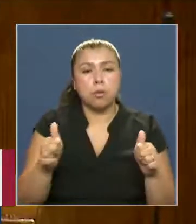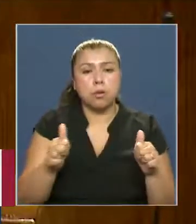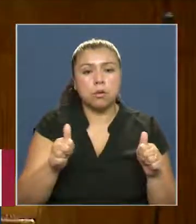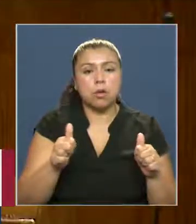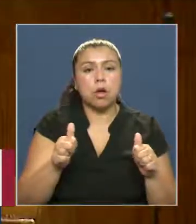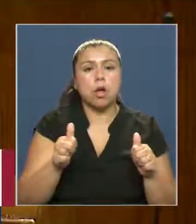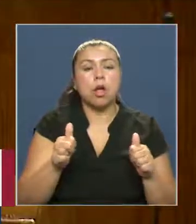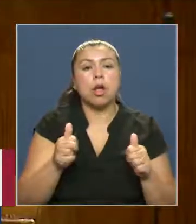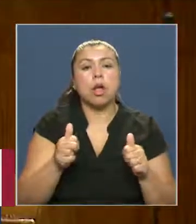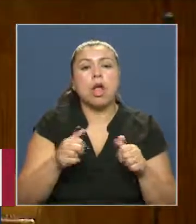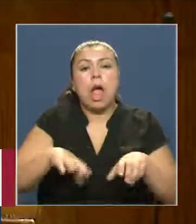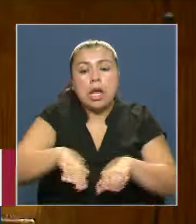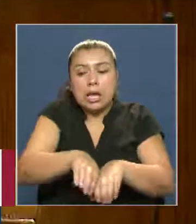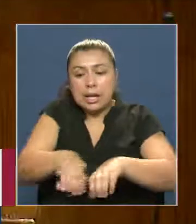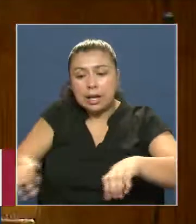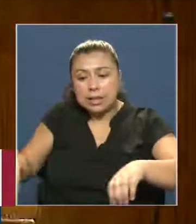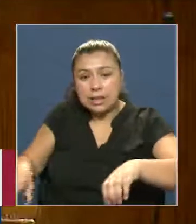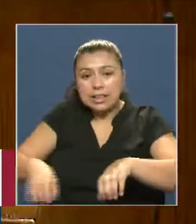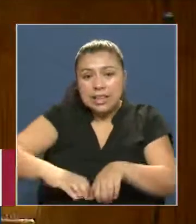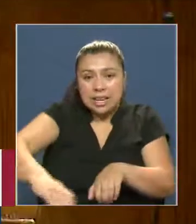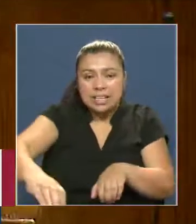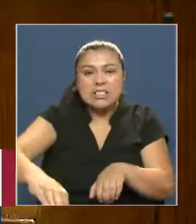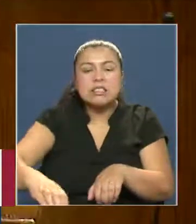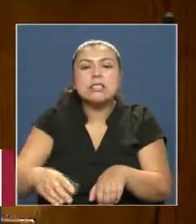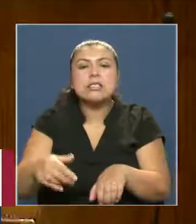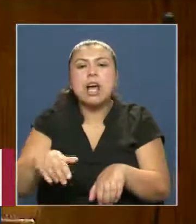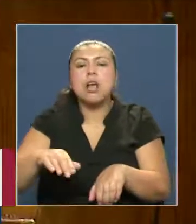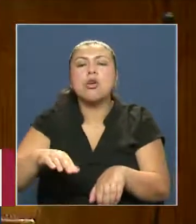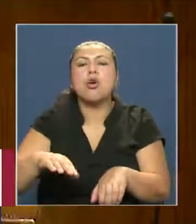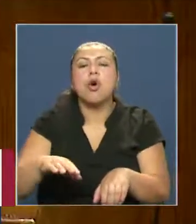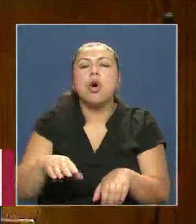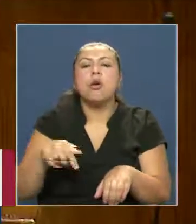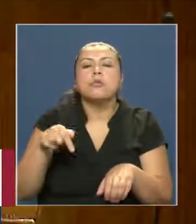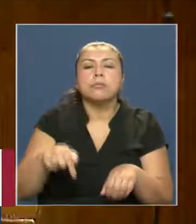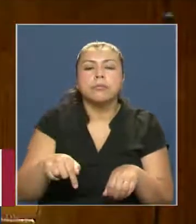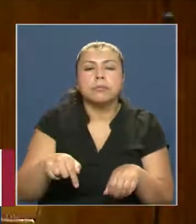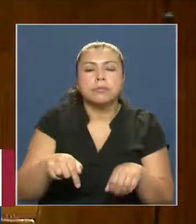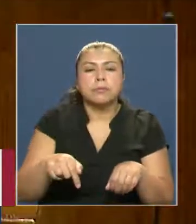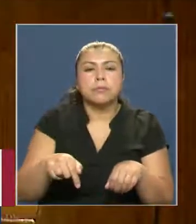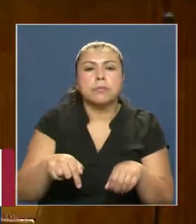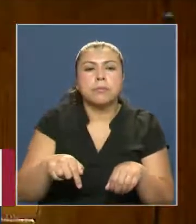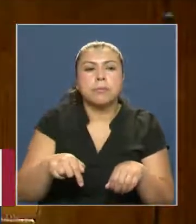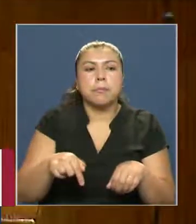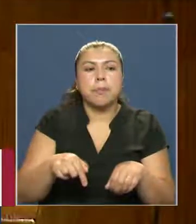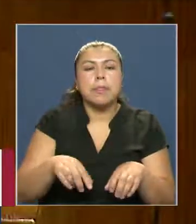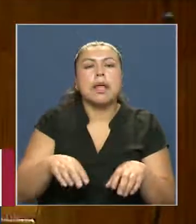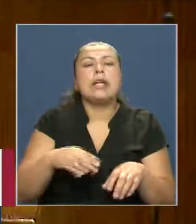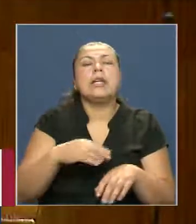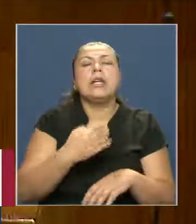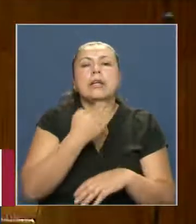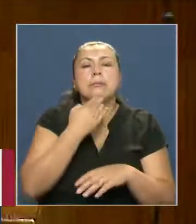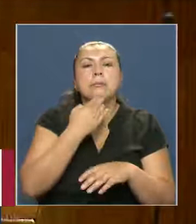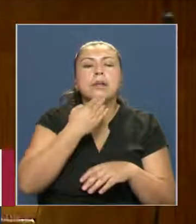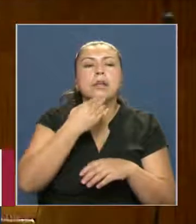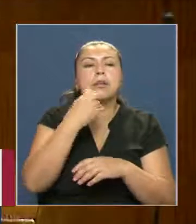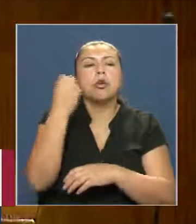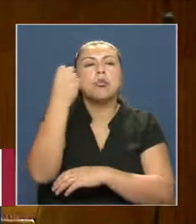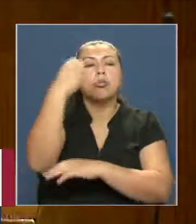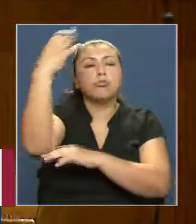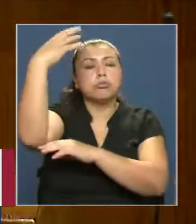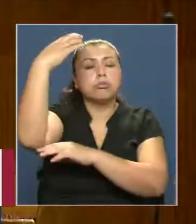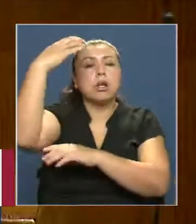de alcantarillado también aprobada por la autoridad sanitaria y con conexión eléctrica autorizada